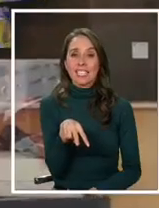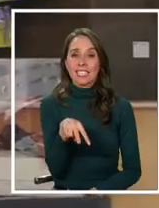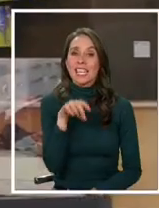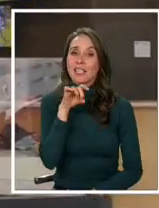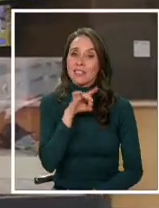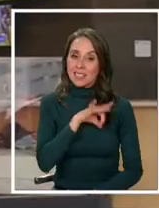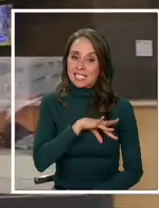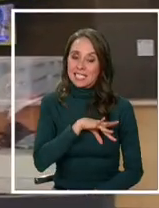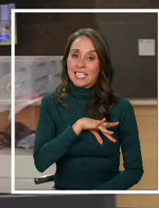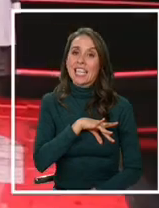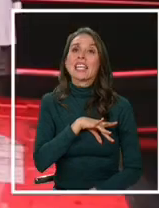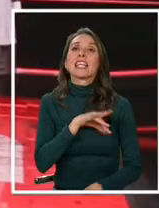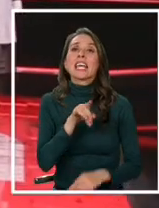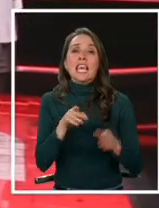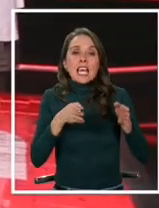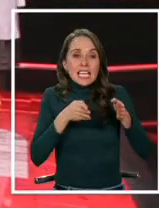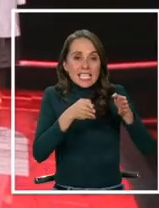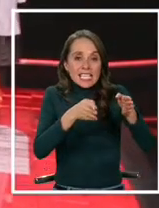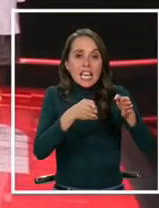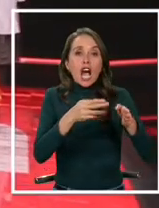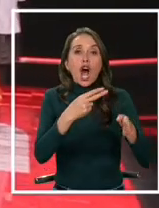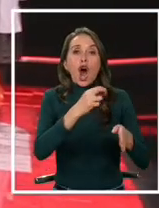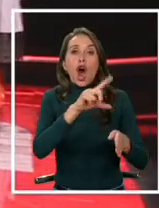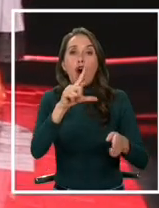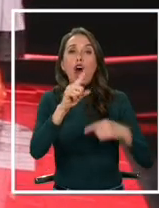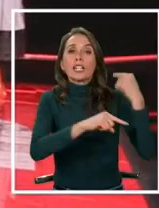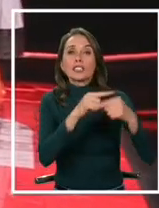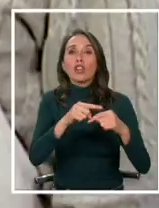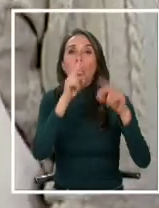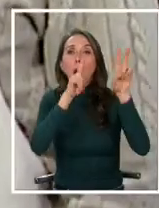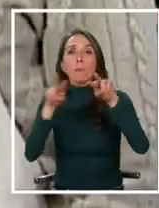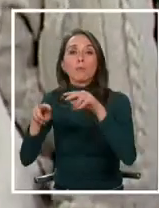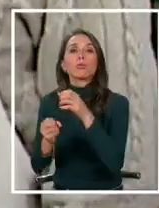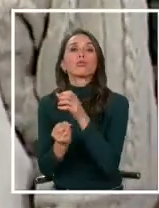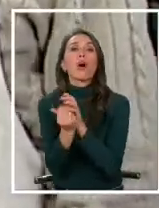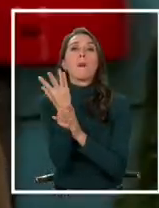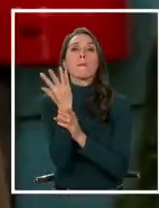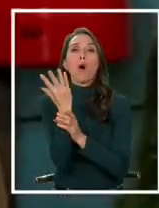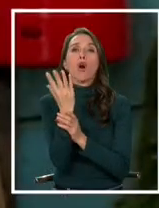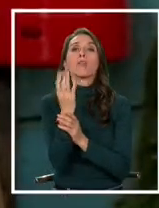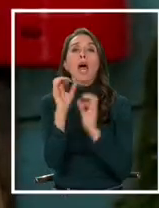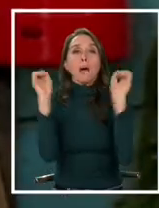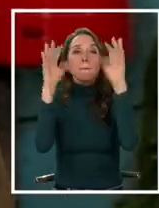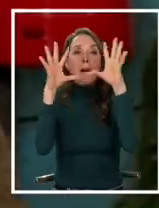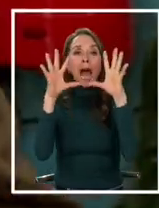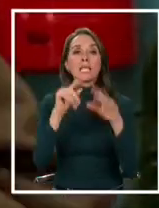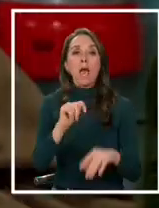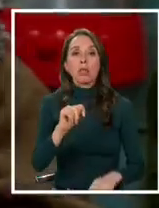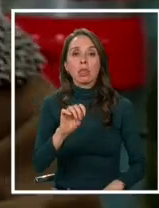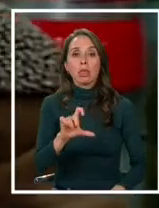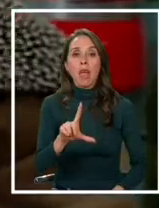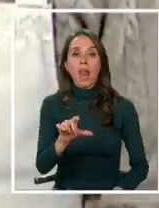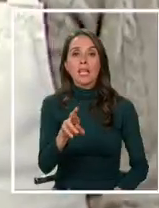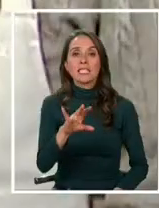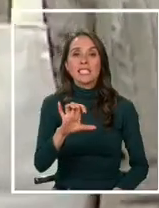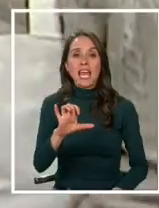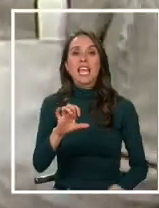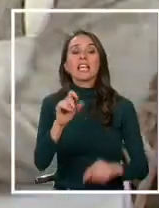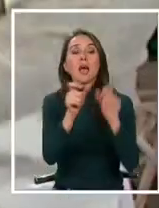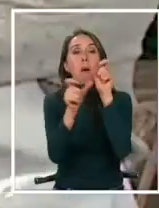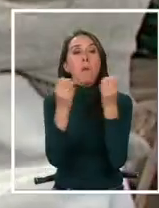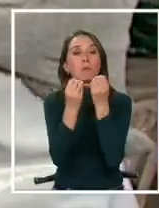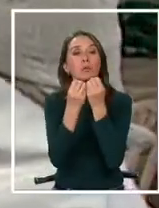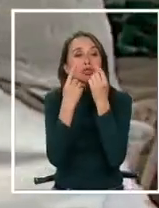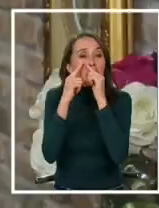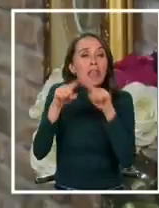precisamente está el H de la historia el museo de la moda La magia de las teleseries vamos a conocer muchos detalles desconocidos